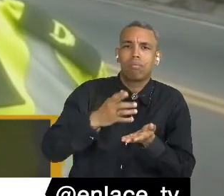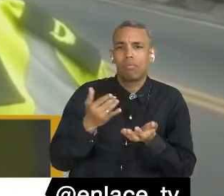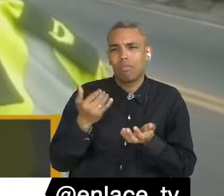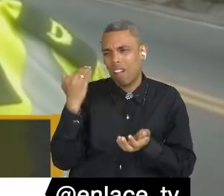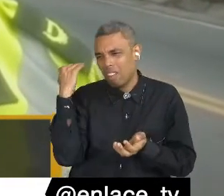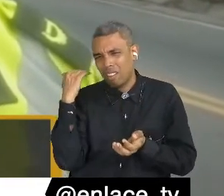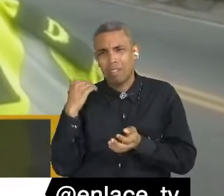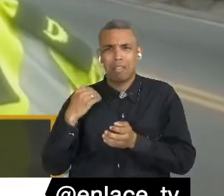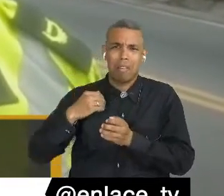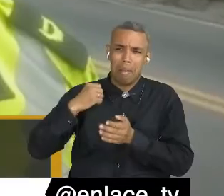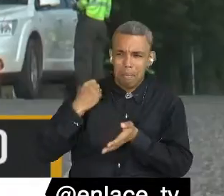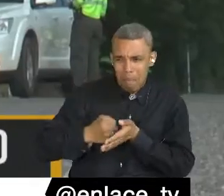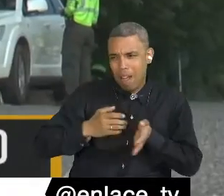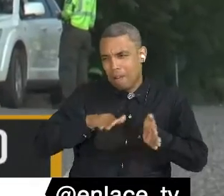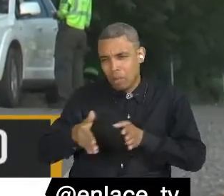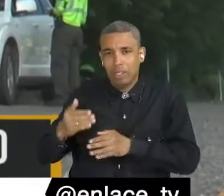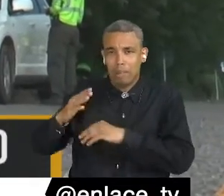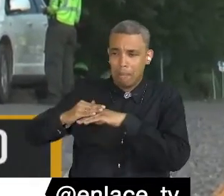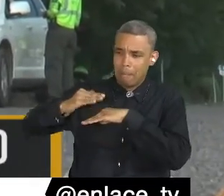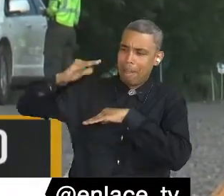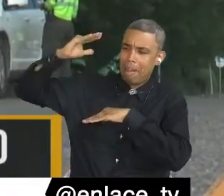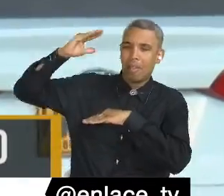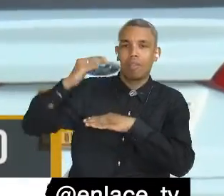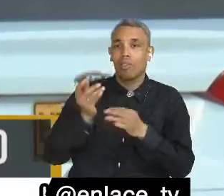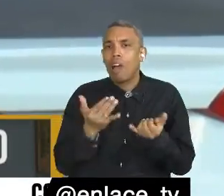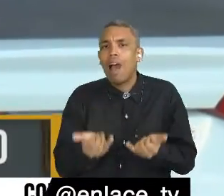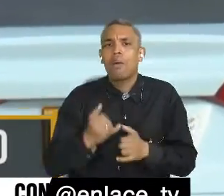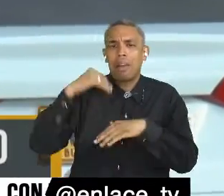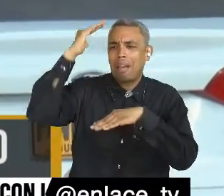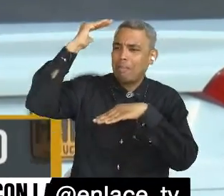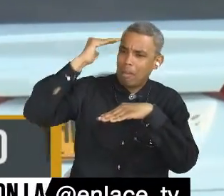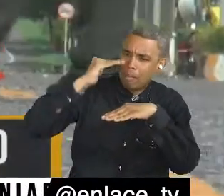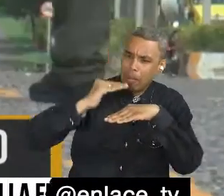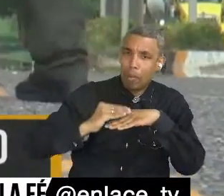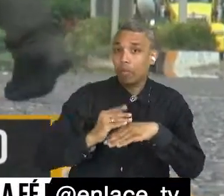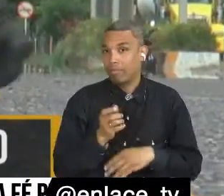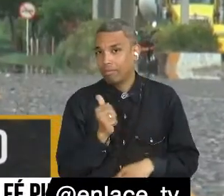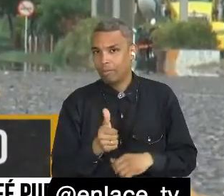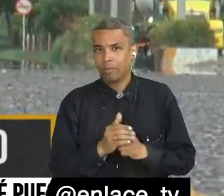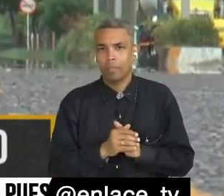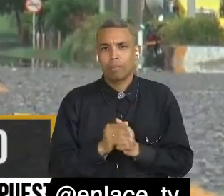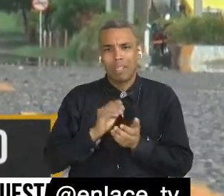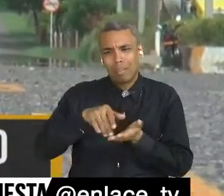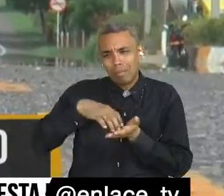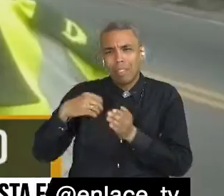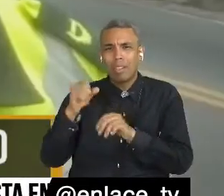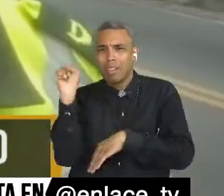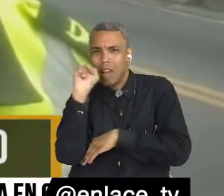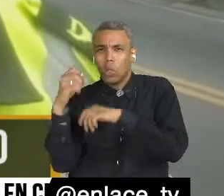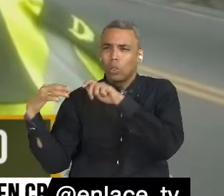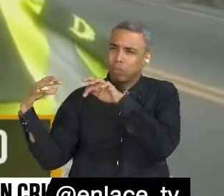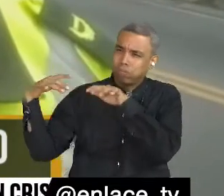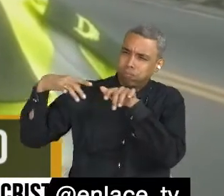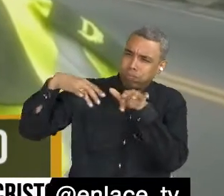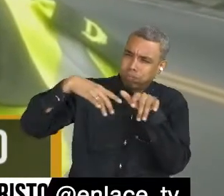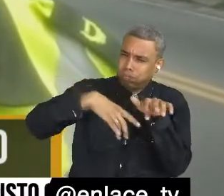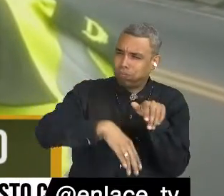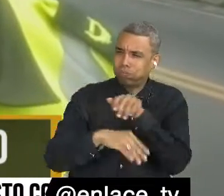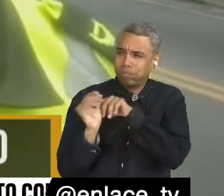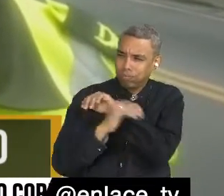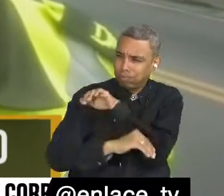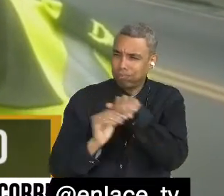70% en accidentalidad en las vías. Más de 50.000 vehículos se han movilizado por el departamento de Santander. Tener una alta movilidad de más